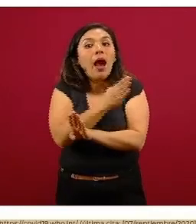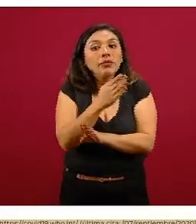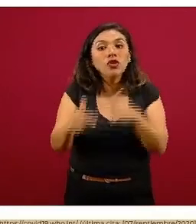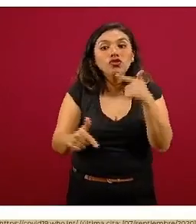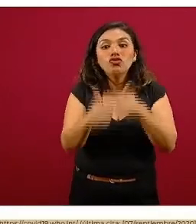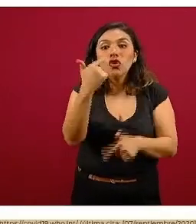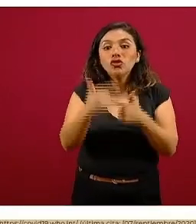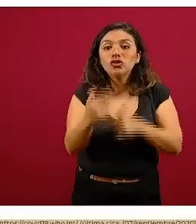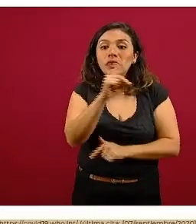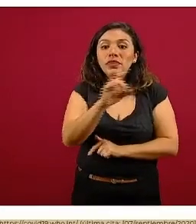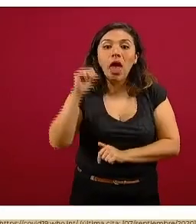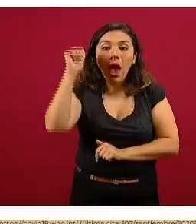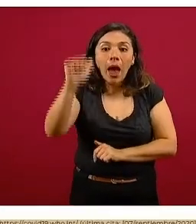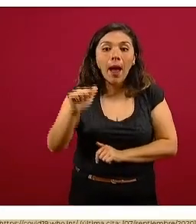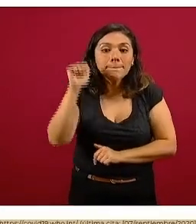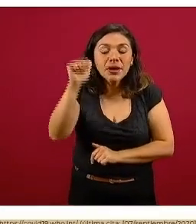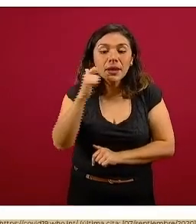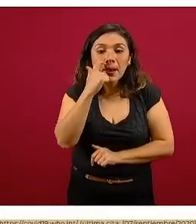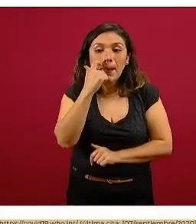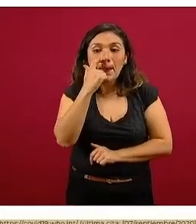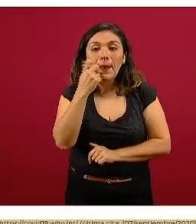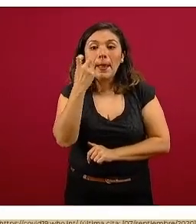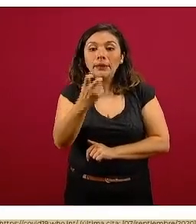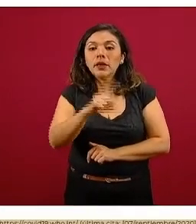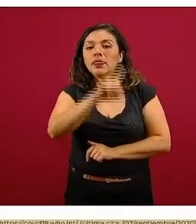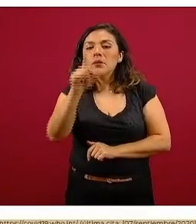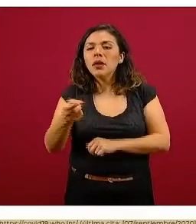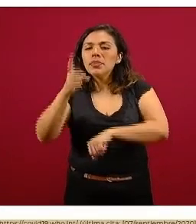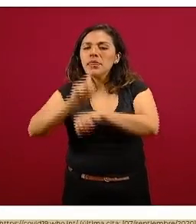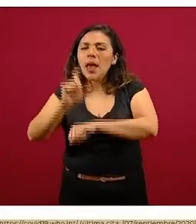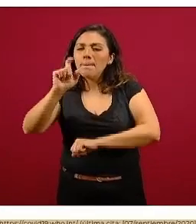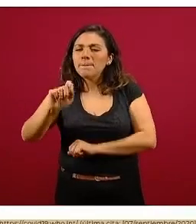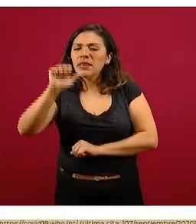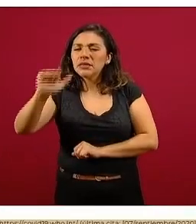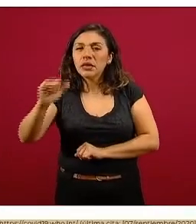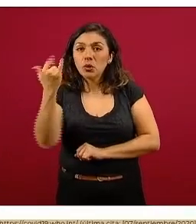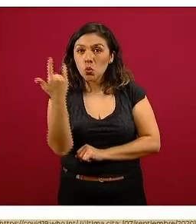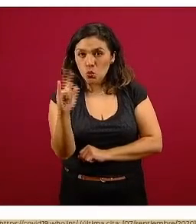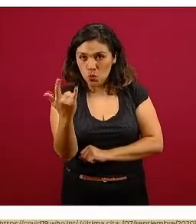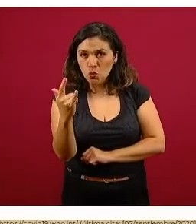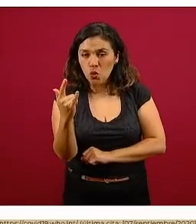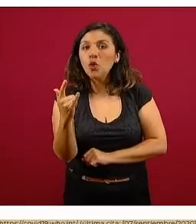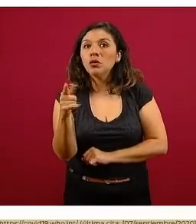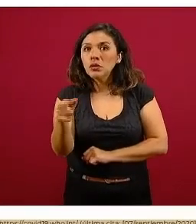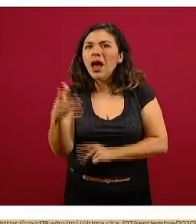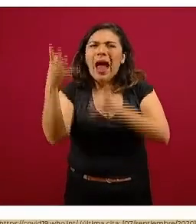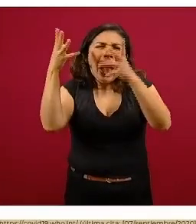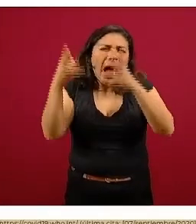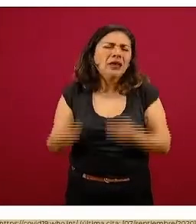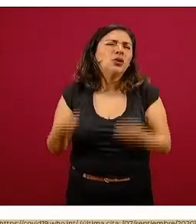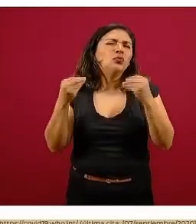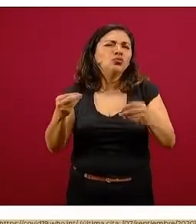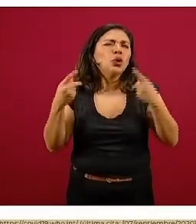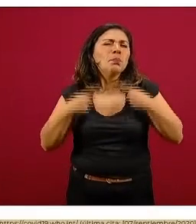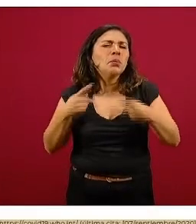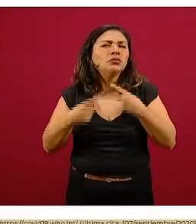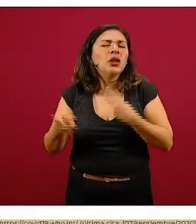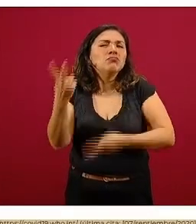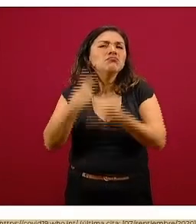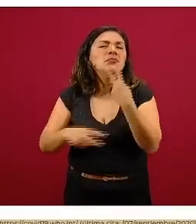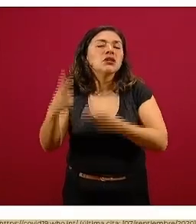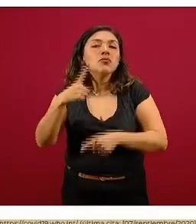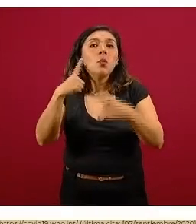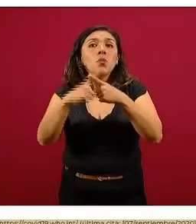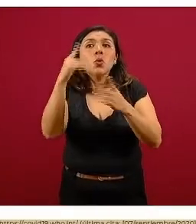12 de abril y en su momento para el 26 de julio una gran carga de casos por